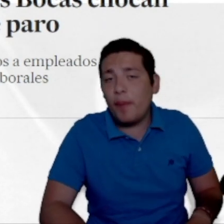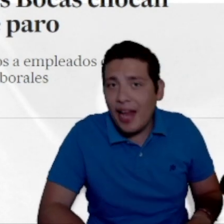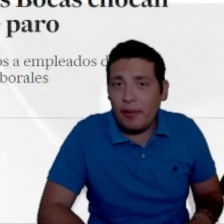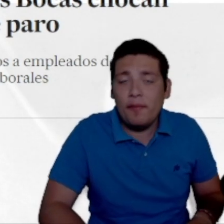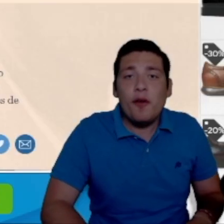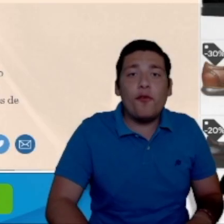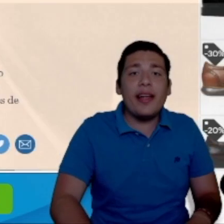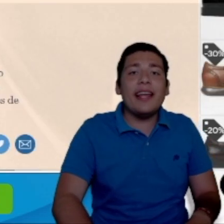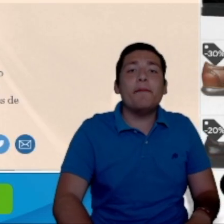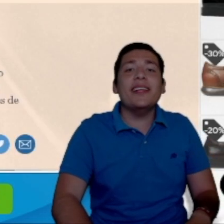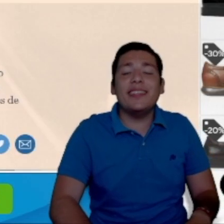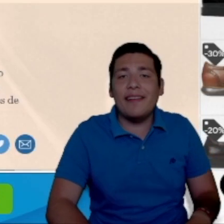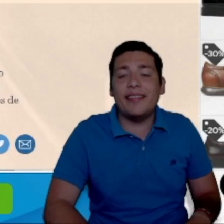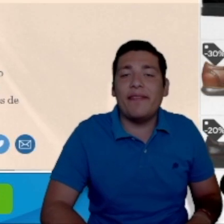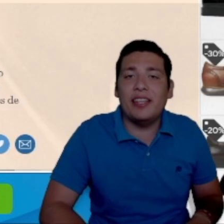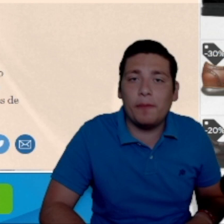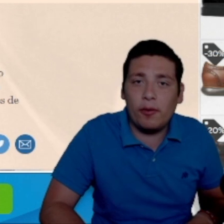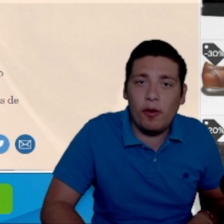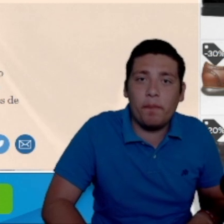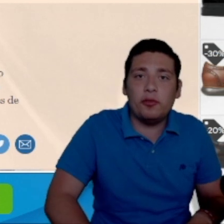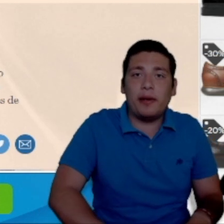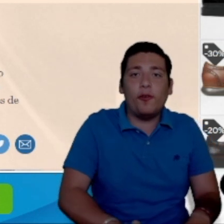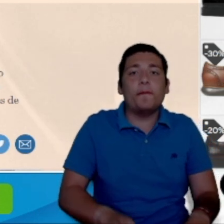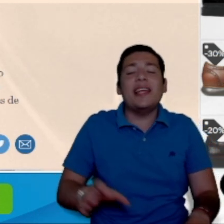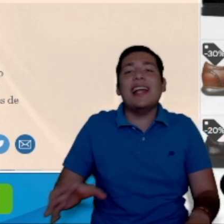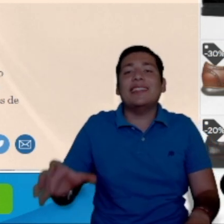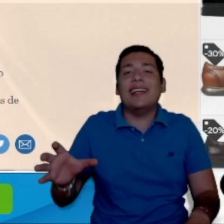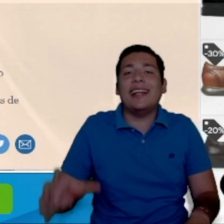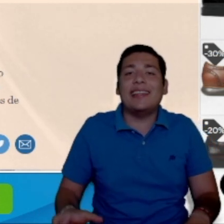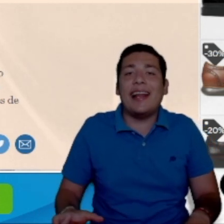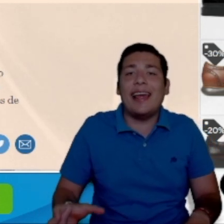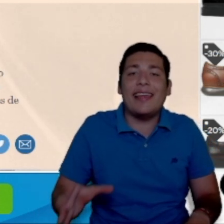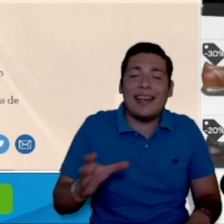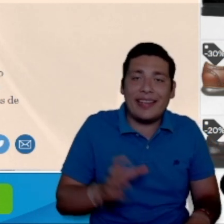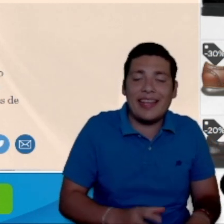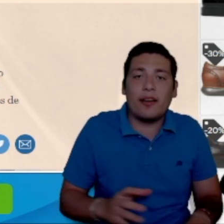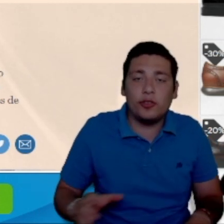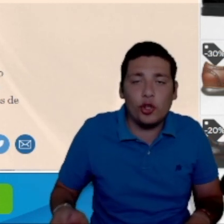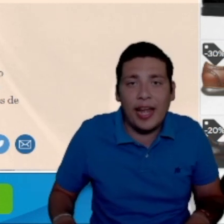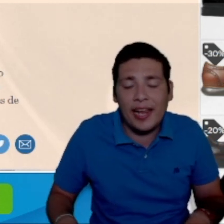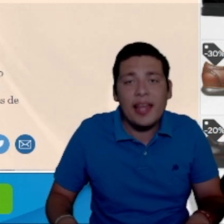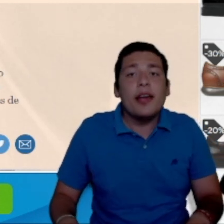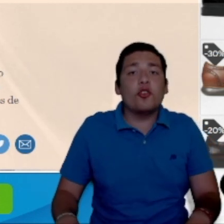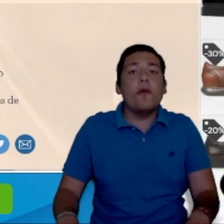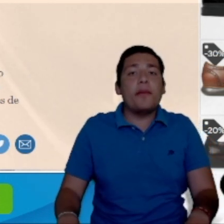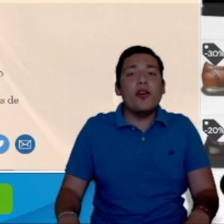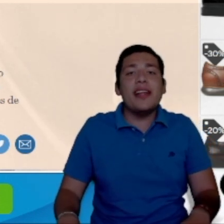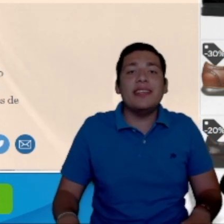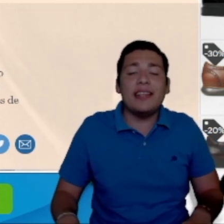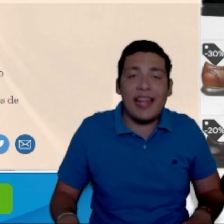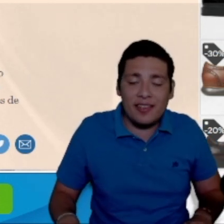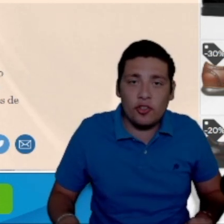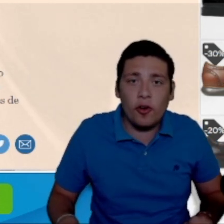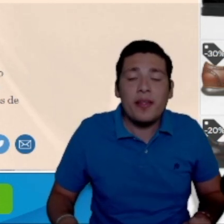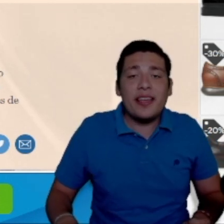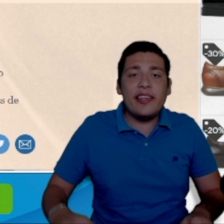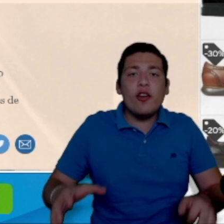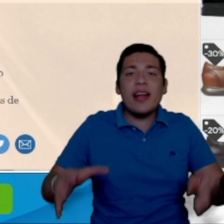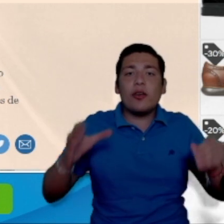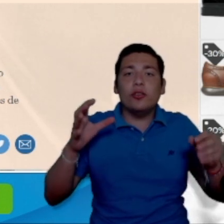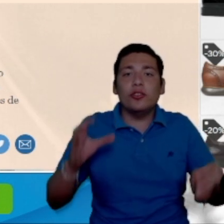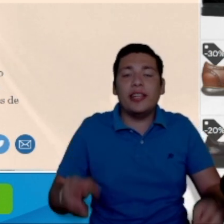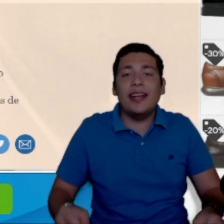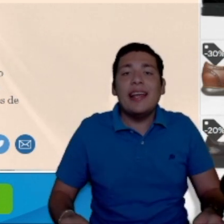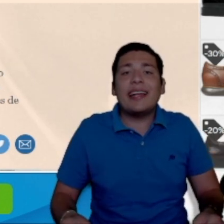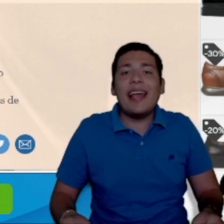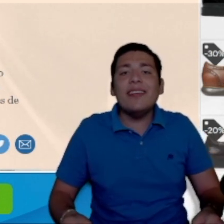nadie esperaba fue que el presidente Andrés Manuel López Obrador y la secretaria de Energía, Rocío Nale, rompieron el silencio y dieron